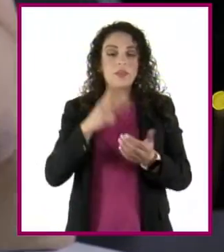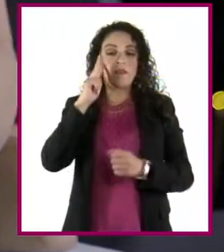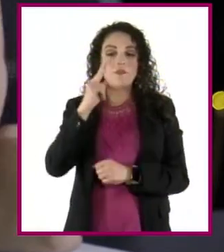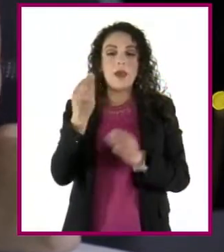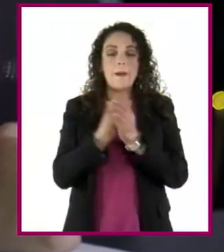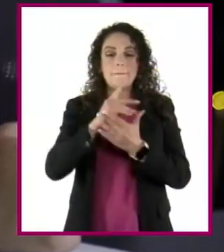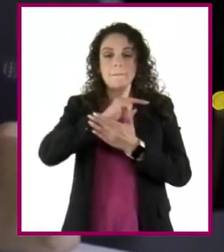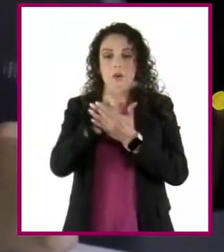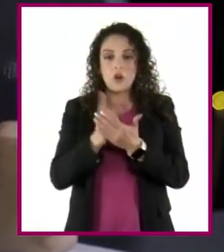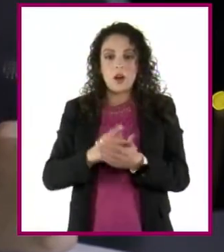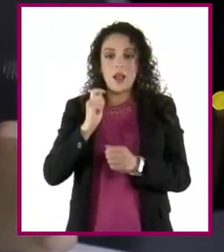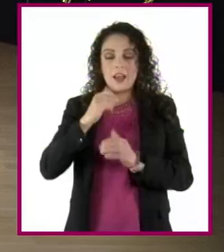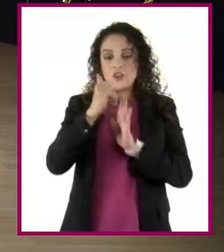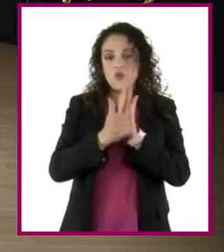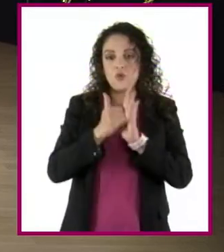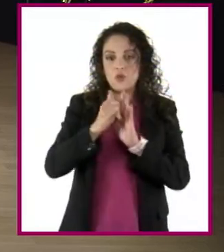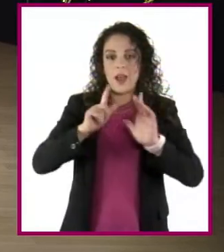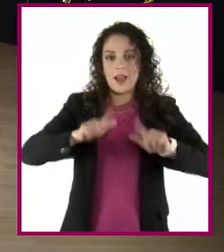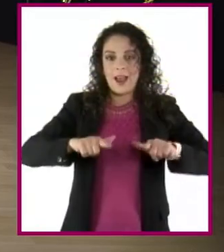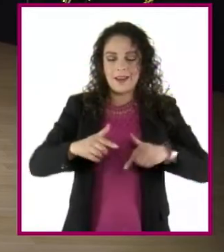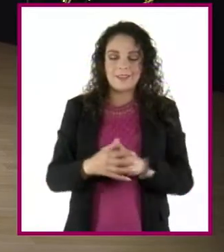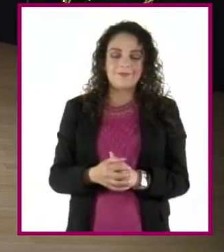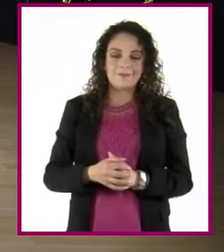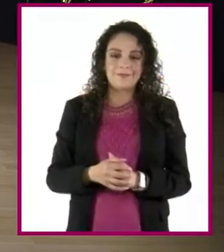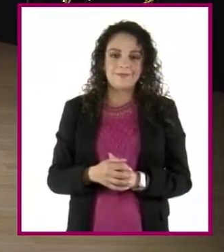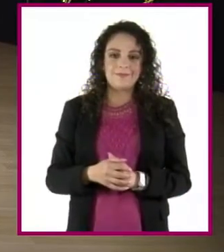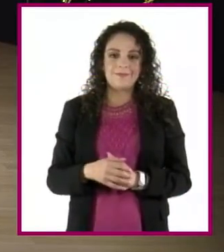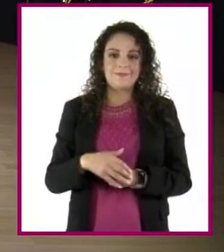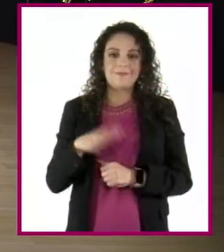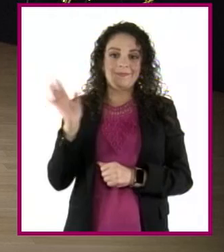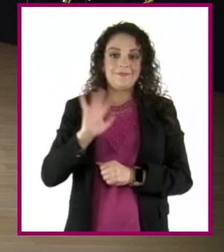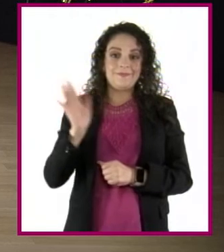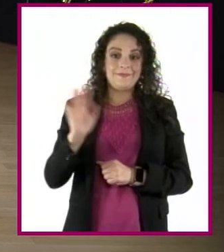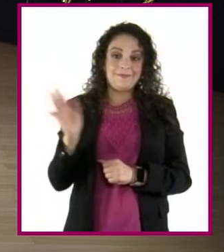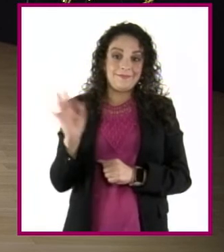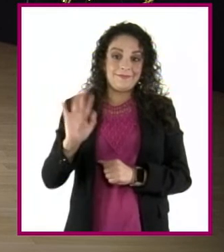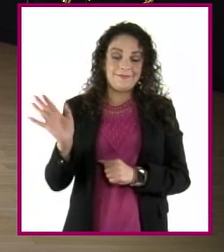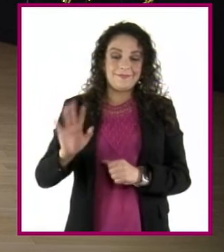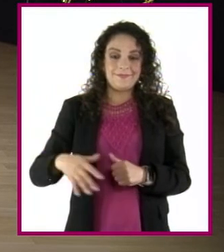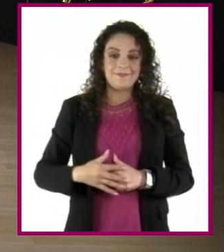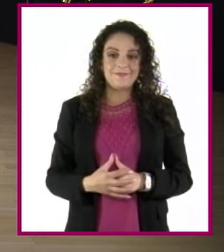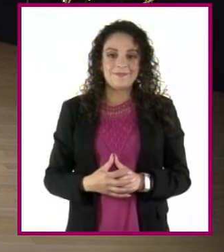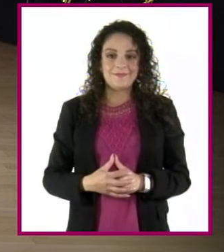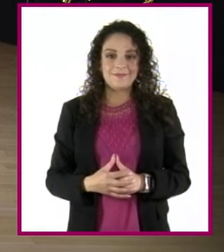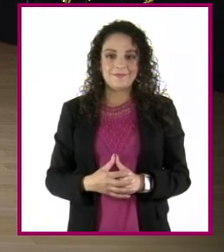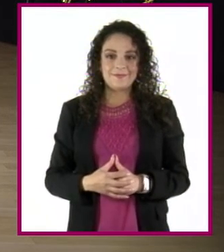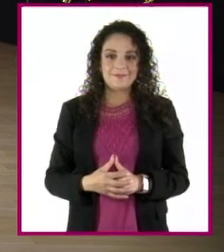TV en nuestro canal de YouTube. ¡Hasta pronto! Adiós.